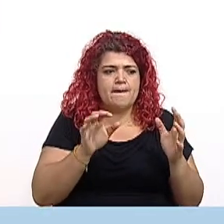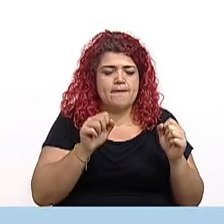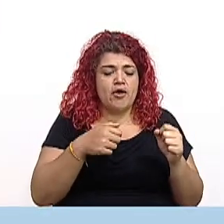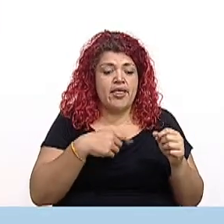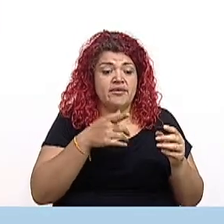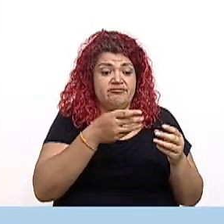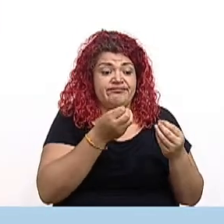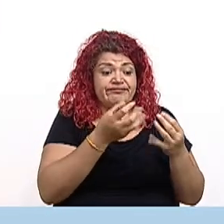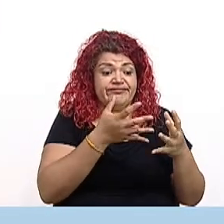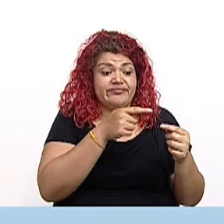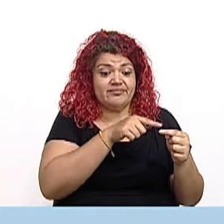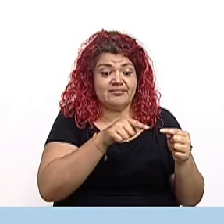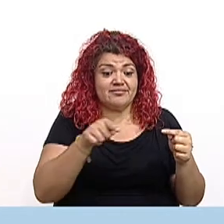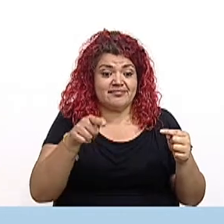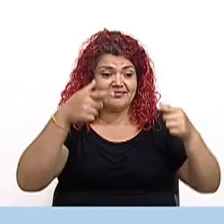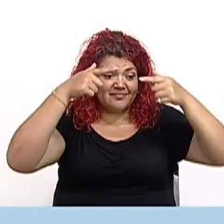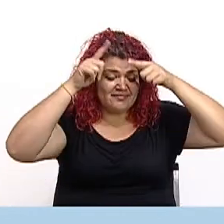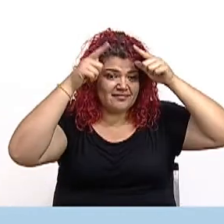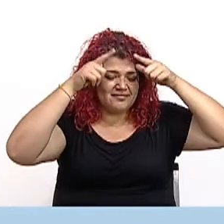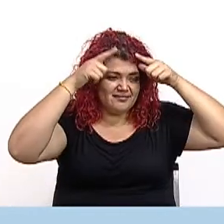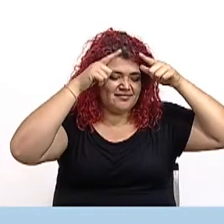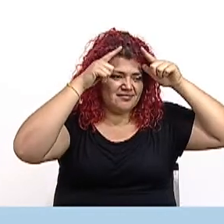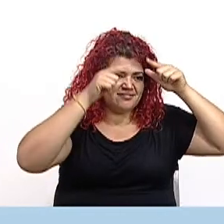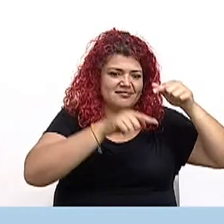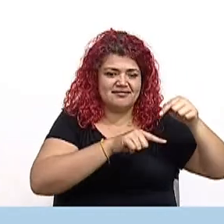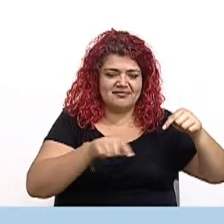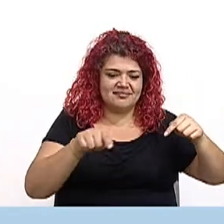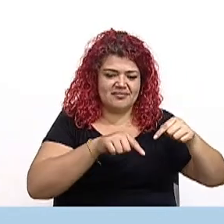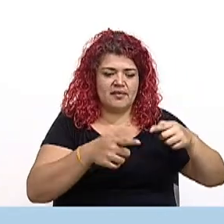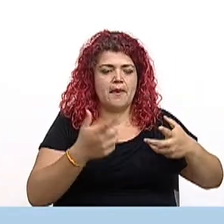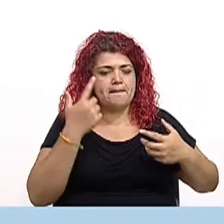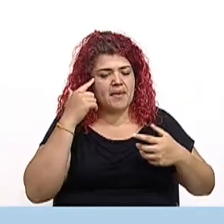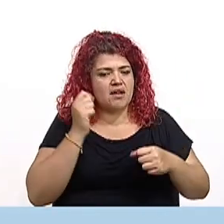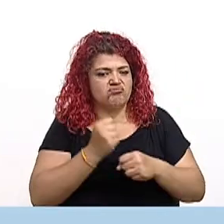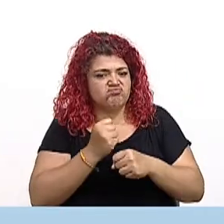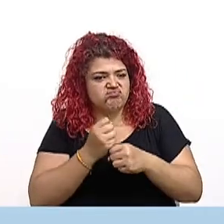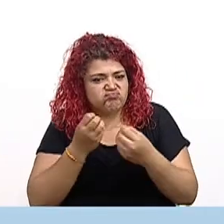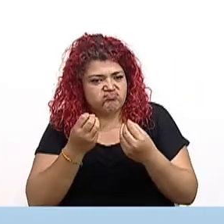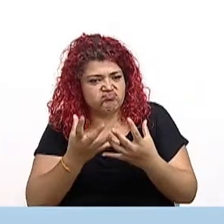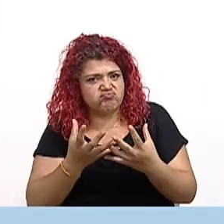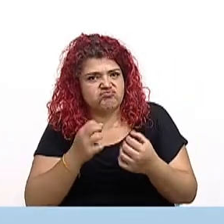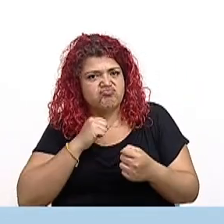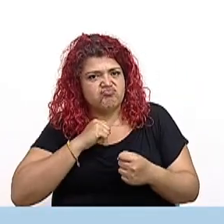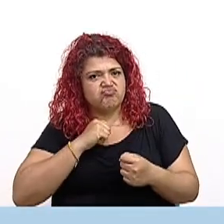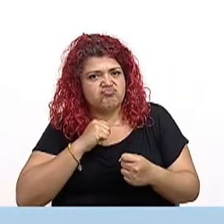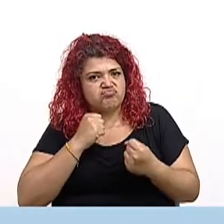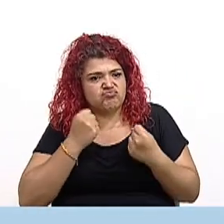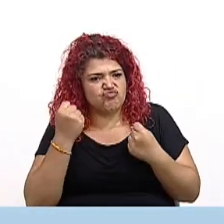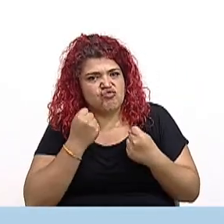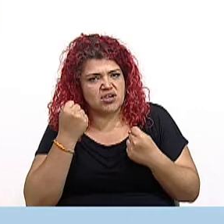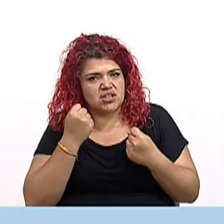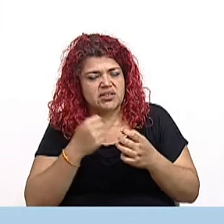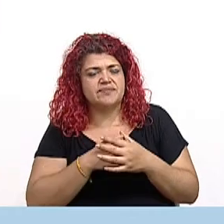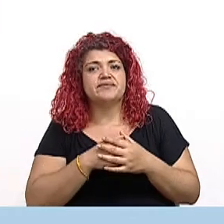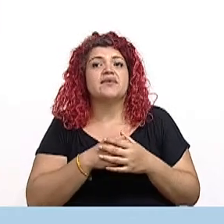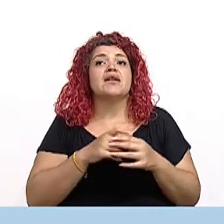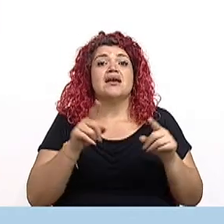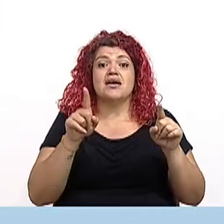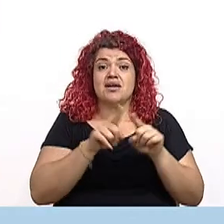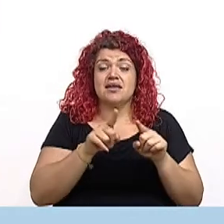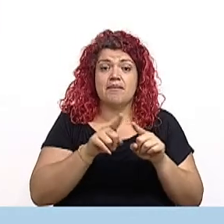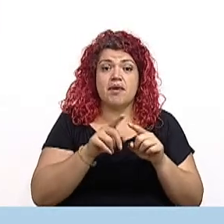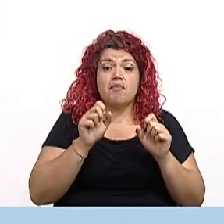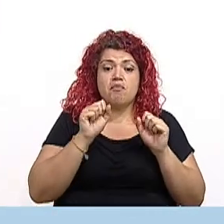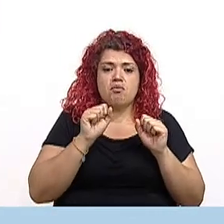una gran cantidad de cabezas de ganado realizando una labor productiva intensa. También podemos acudir a las razas